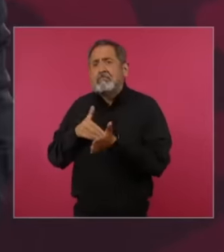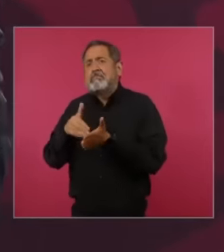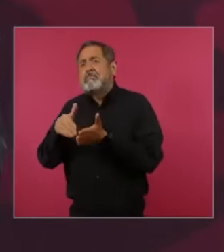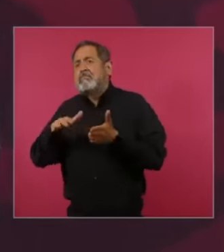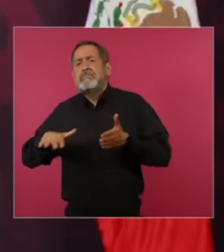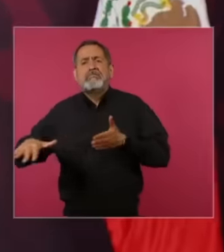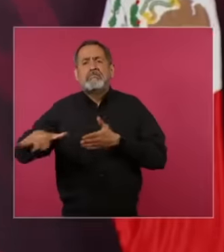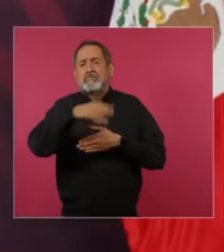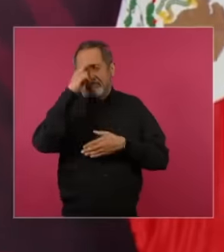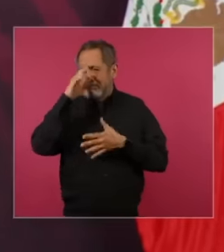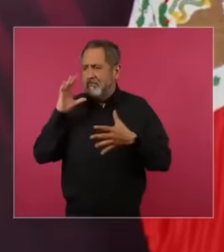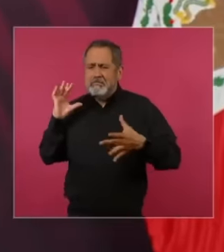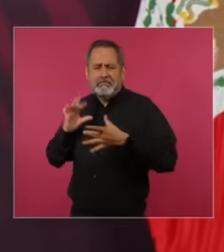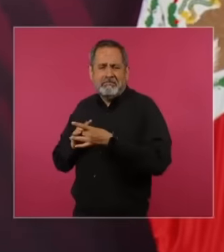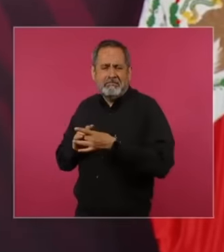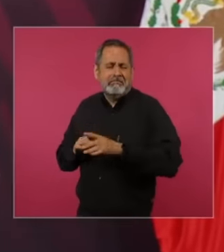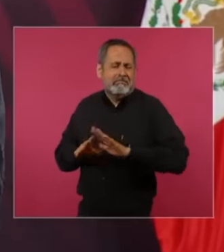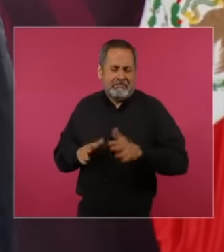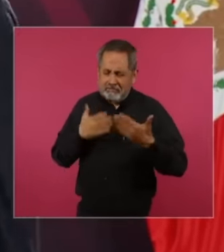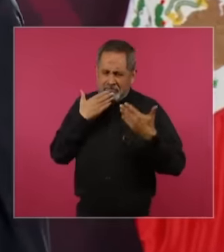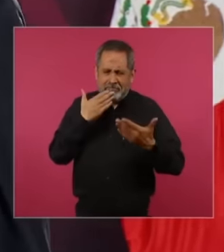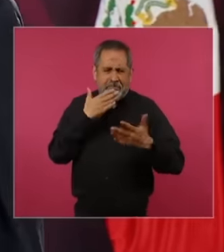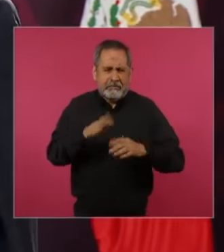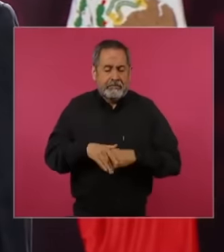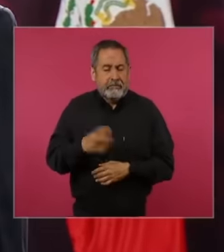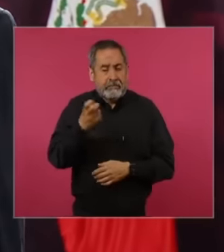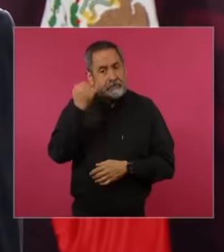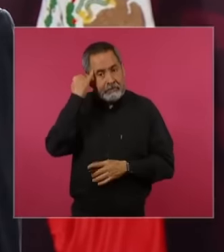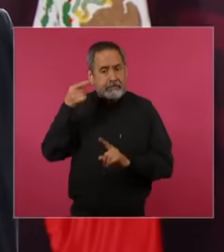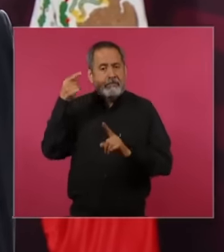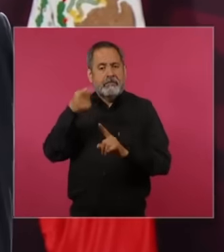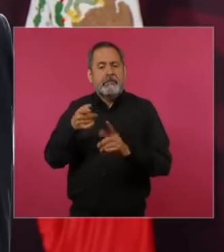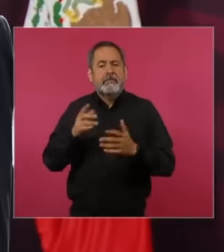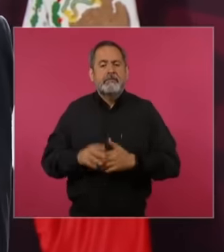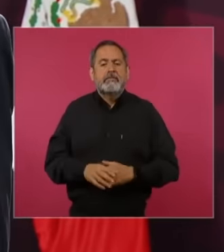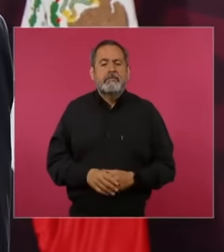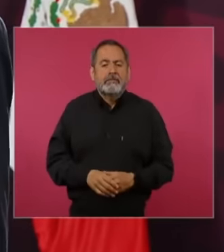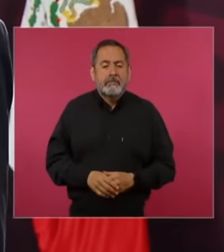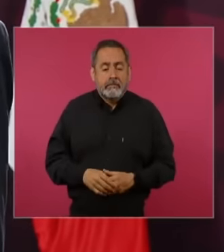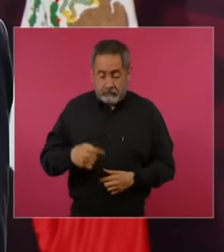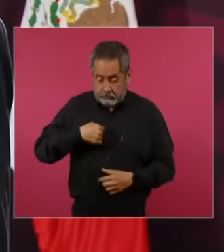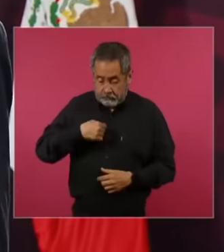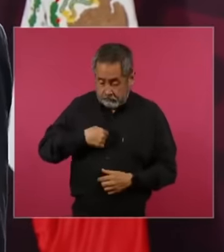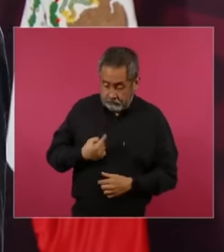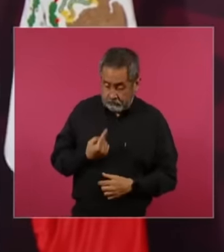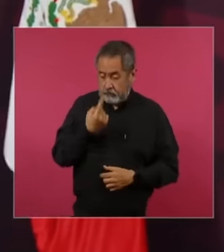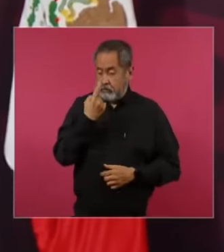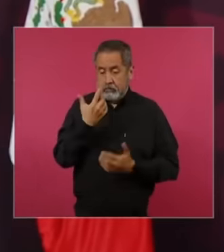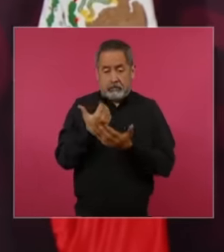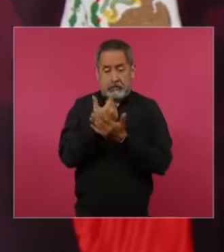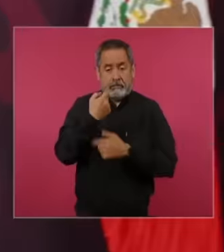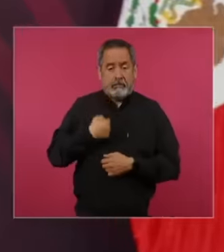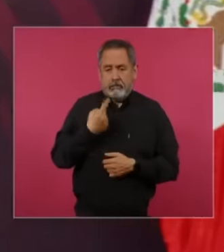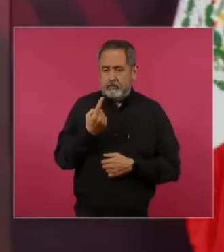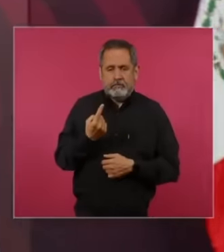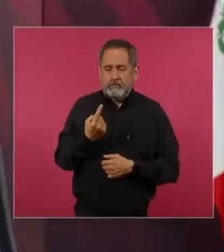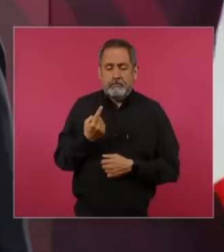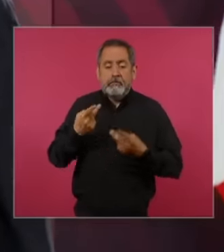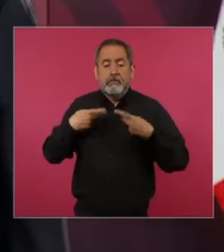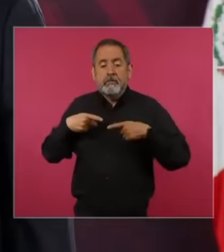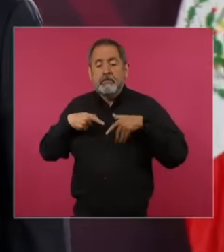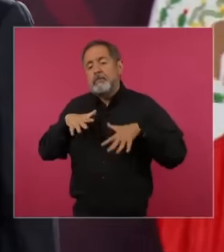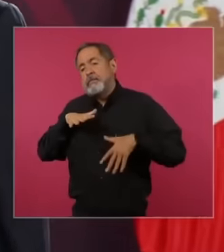mexicanos, porque eso también hay que tenerlo muy presente. Esto fue un triunfo de todo un pueblo